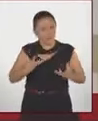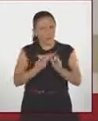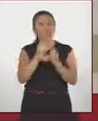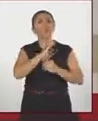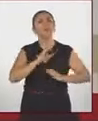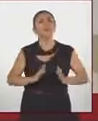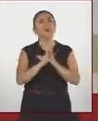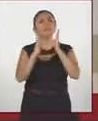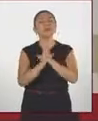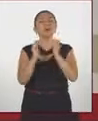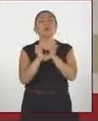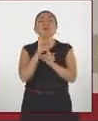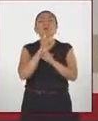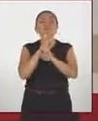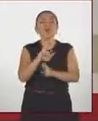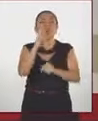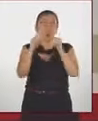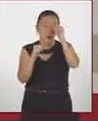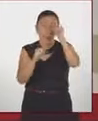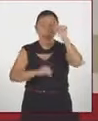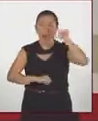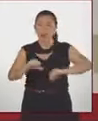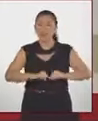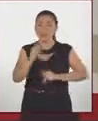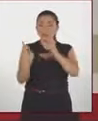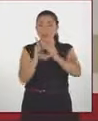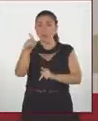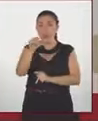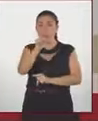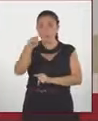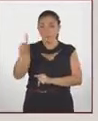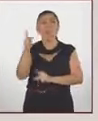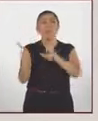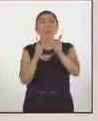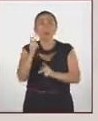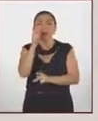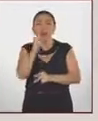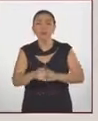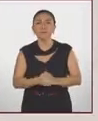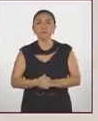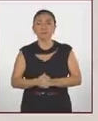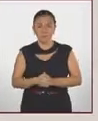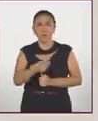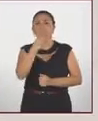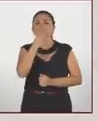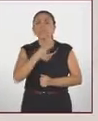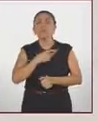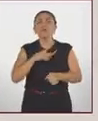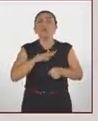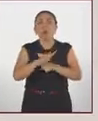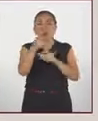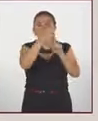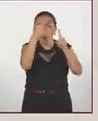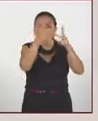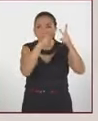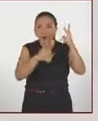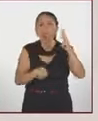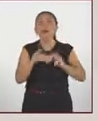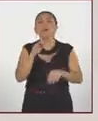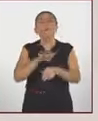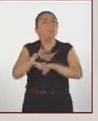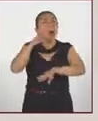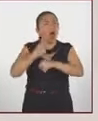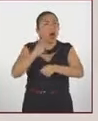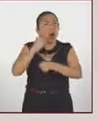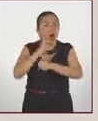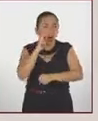nosotros respondiendo la siguiente actividad a través de Mentimeter. La pregunta es, ordena las posturas según la frecuencia observada